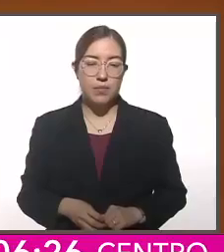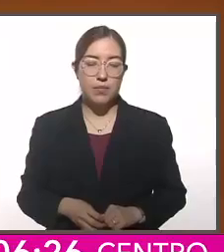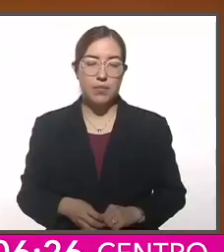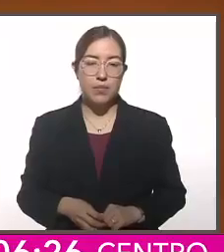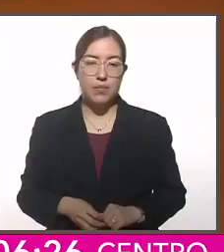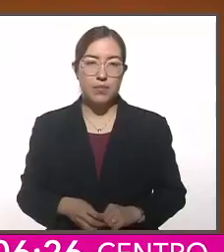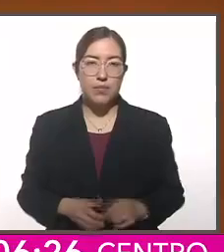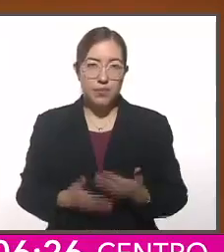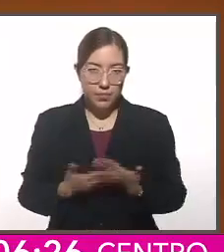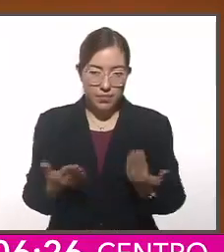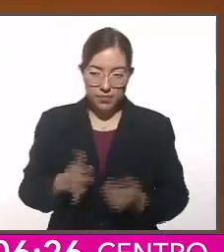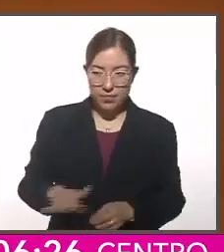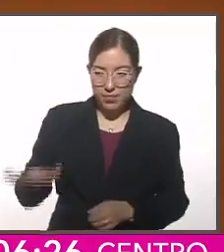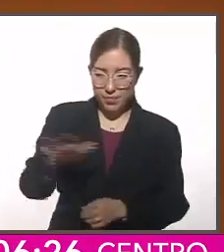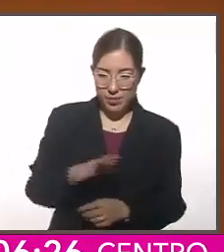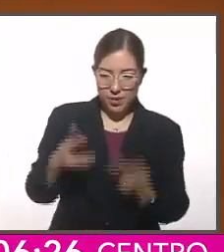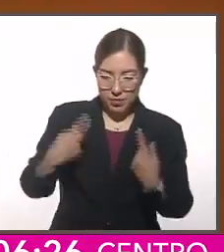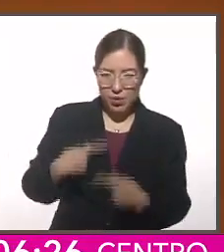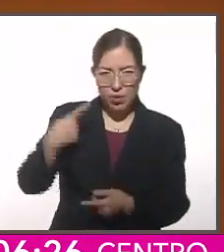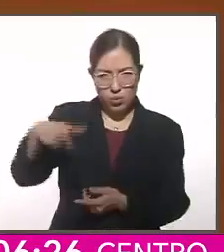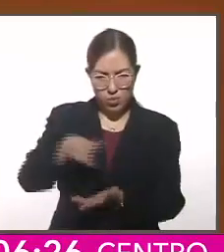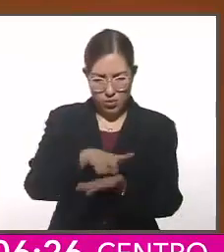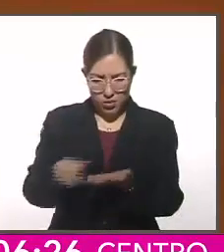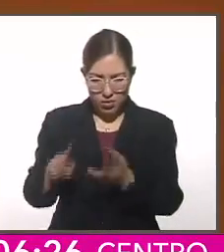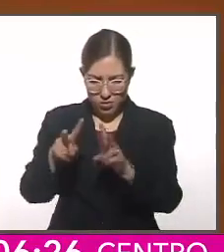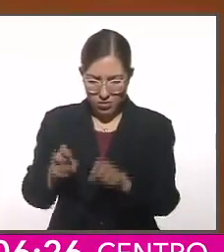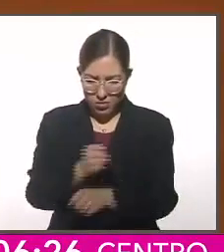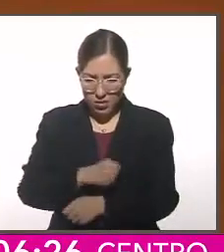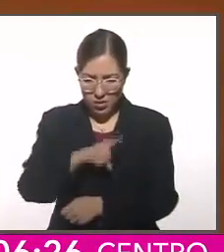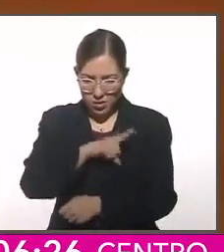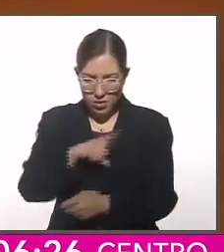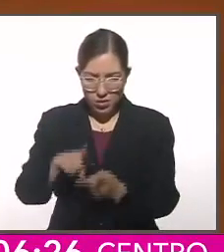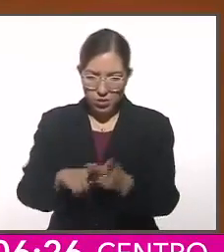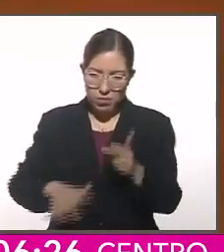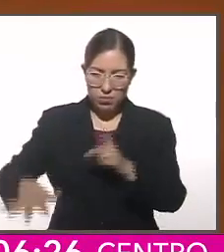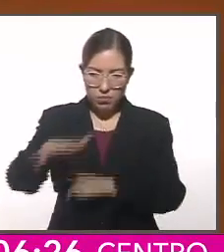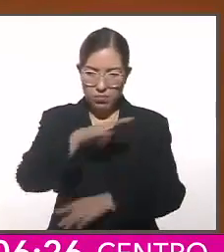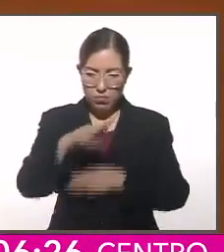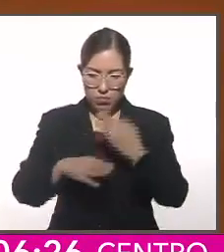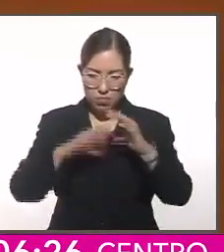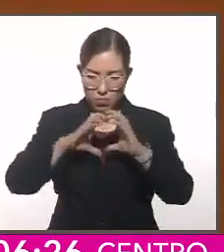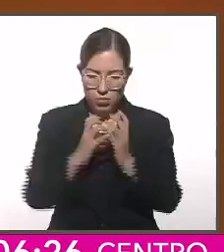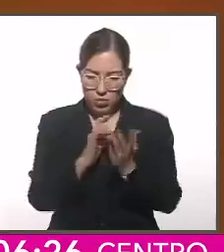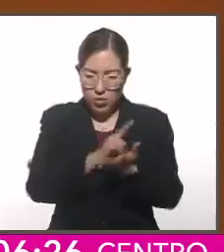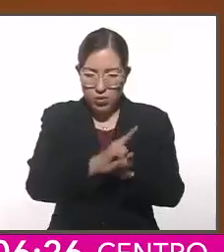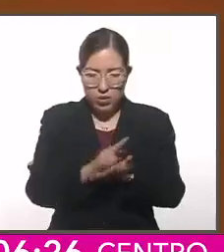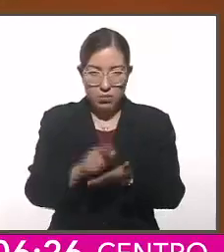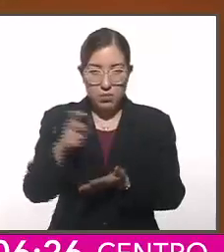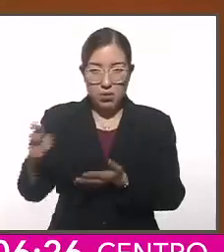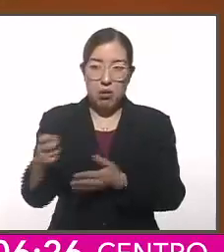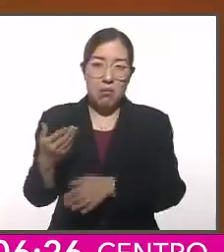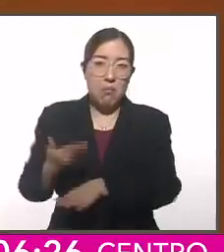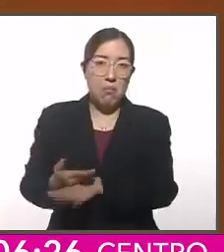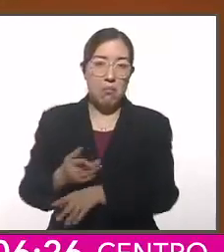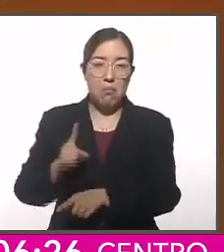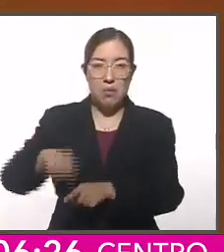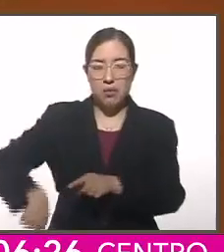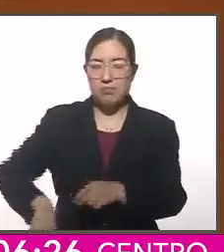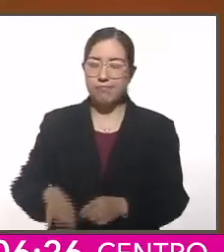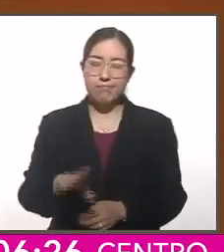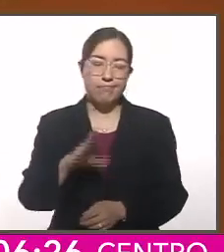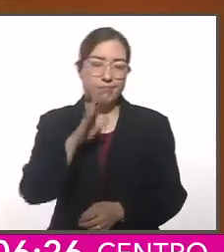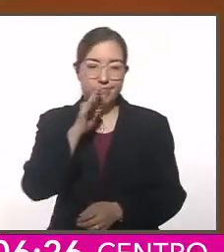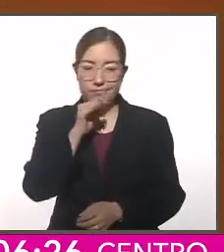mexicanos el derecho que tienen también a la salud y al medio ambiente. Lo digo porque no estamos